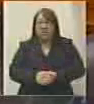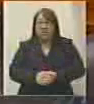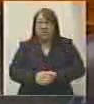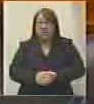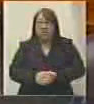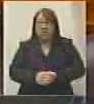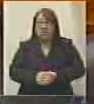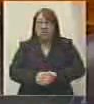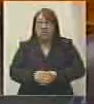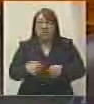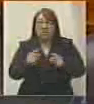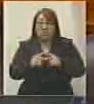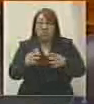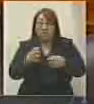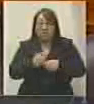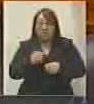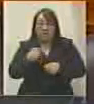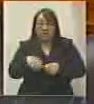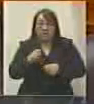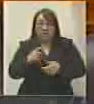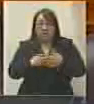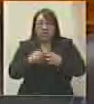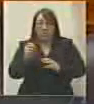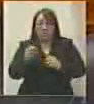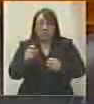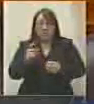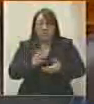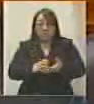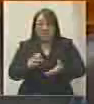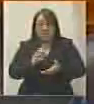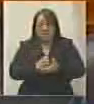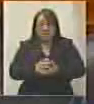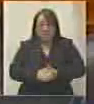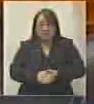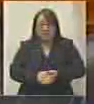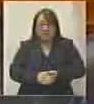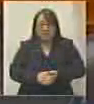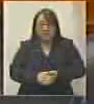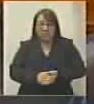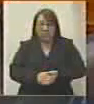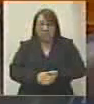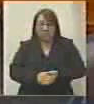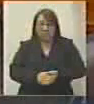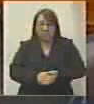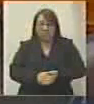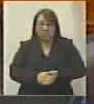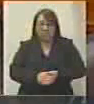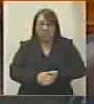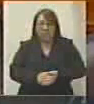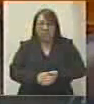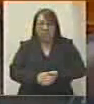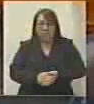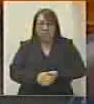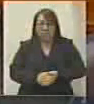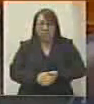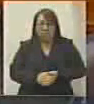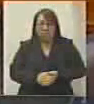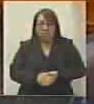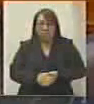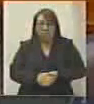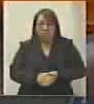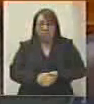También tenemos que rescatar, acá se ha dicho que este presupuesto es centralista. Pero, ¿por qué va a ser centralista?